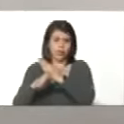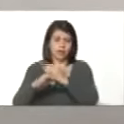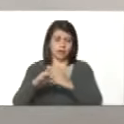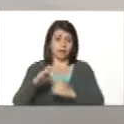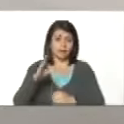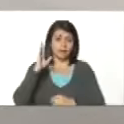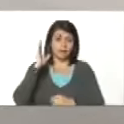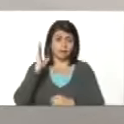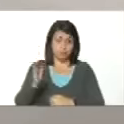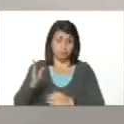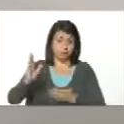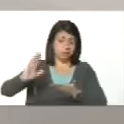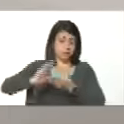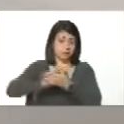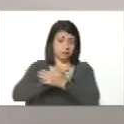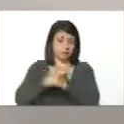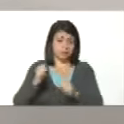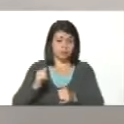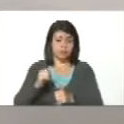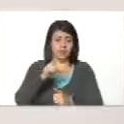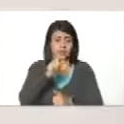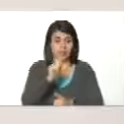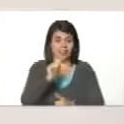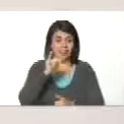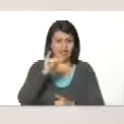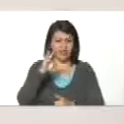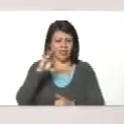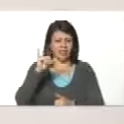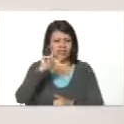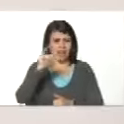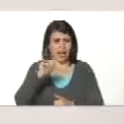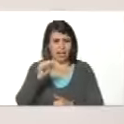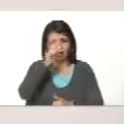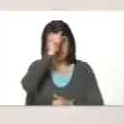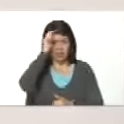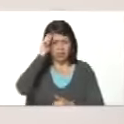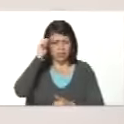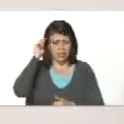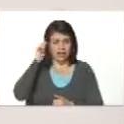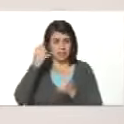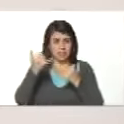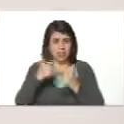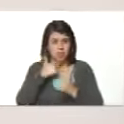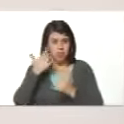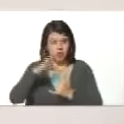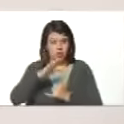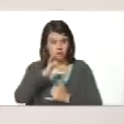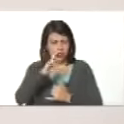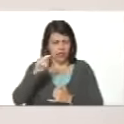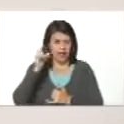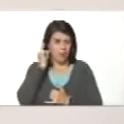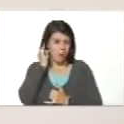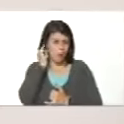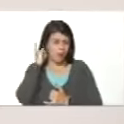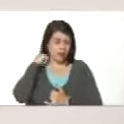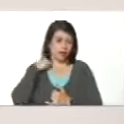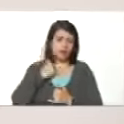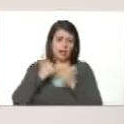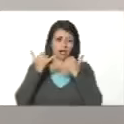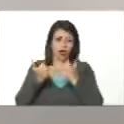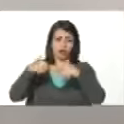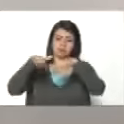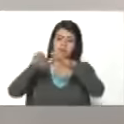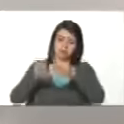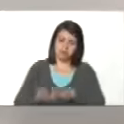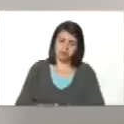la sanción a nuestra hermana Tibisay Lucena, es que como ya había fallecido, entonces correspondía